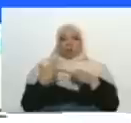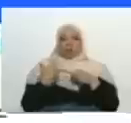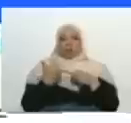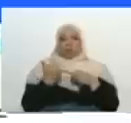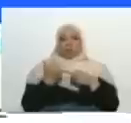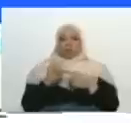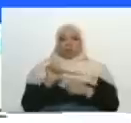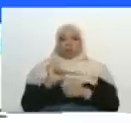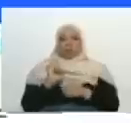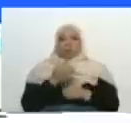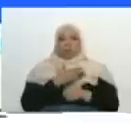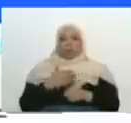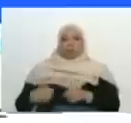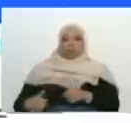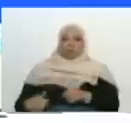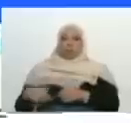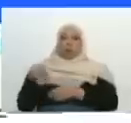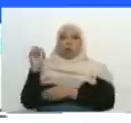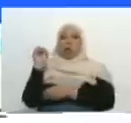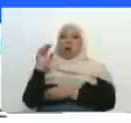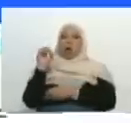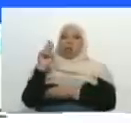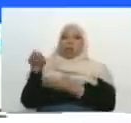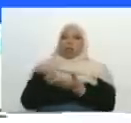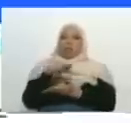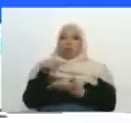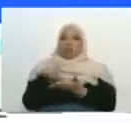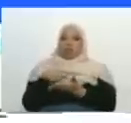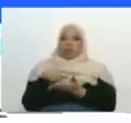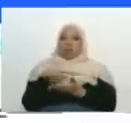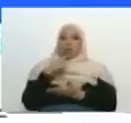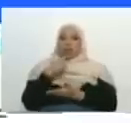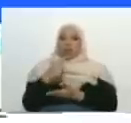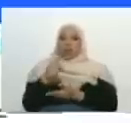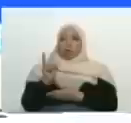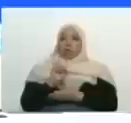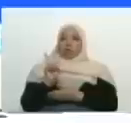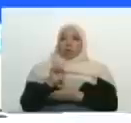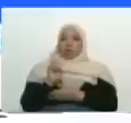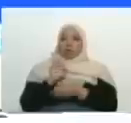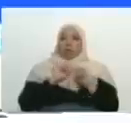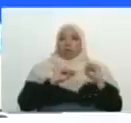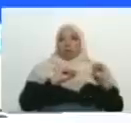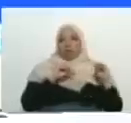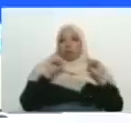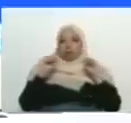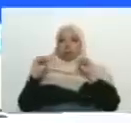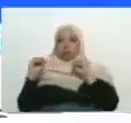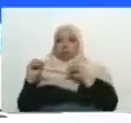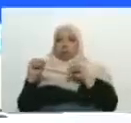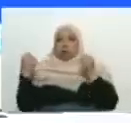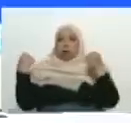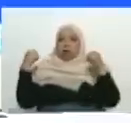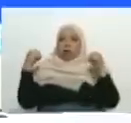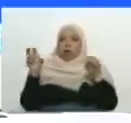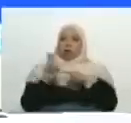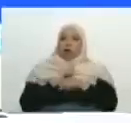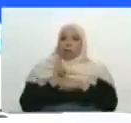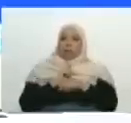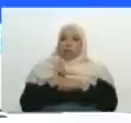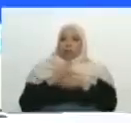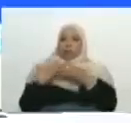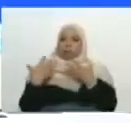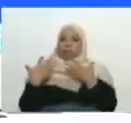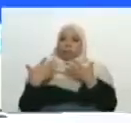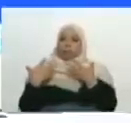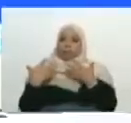Ayer lo dijo el presidente de la Asamblea Nacional Venezolana, que solicitarían la aplicación inmediata